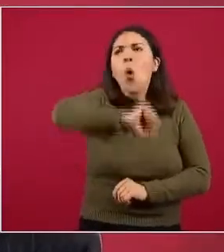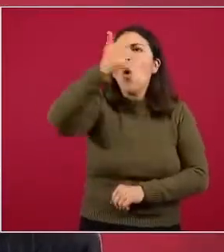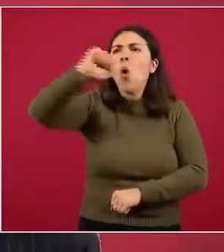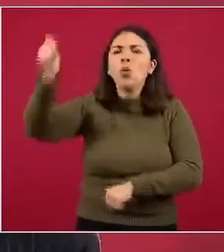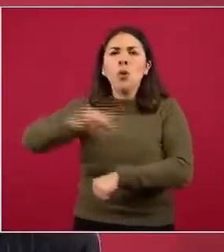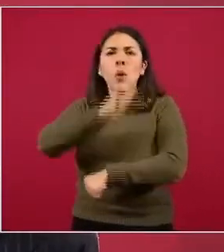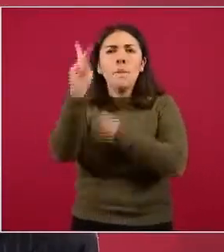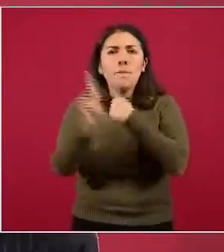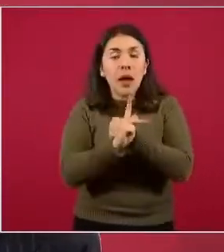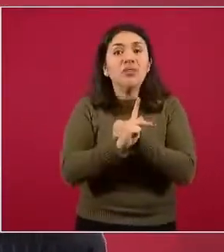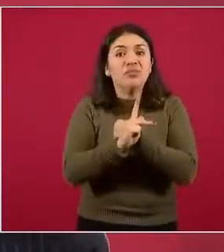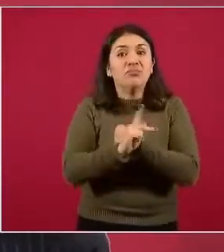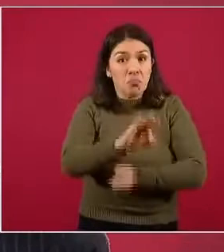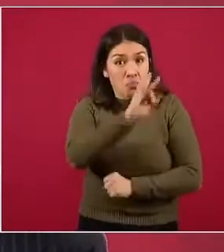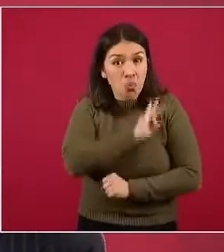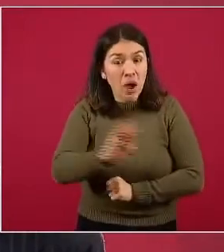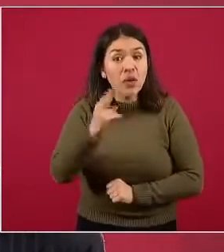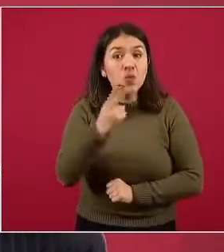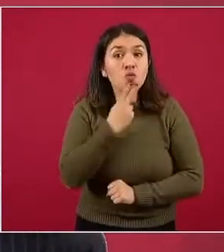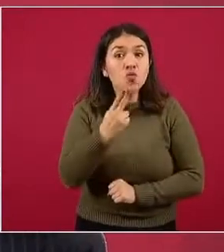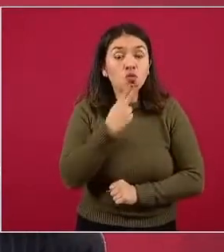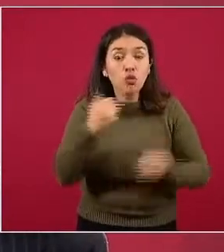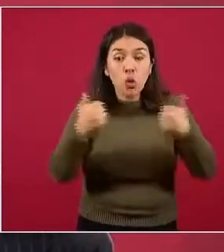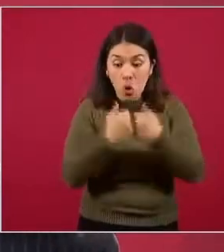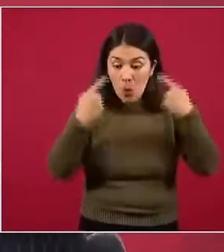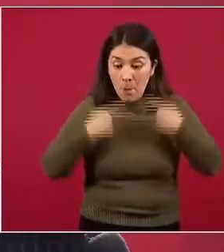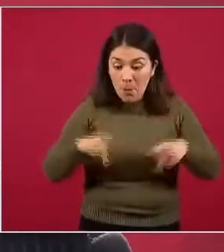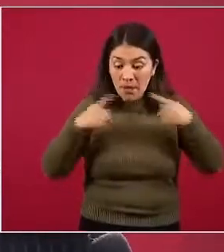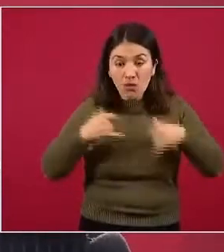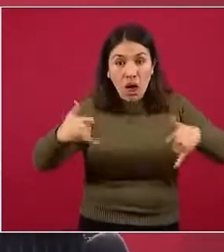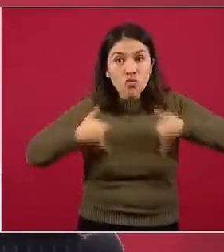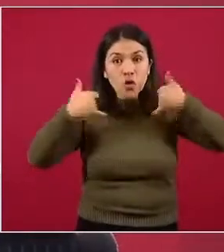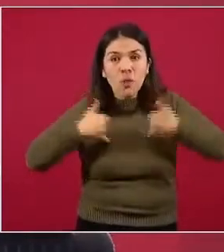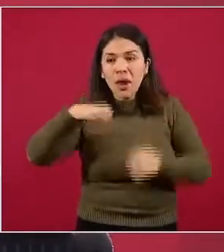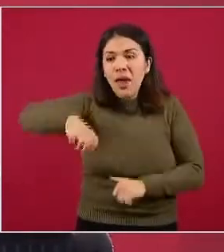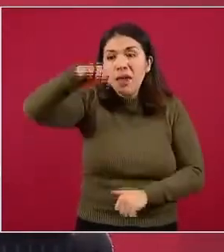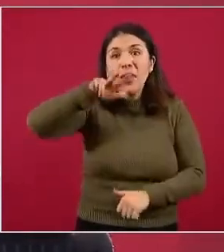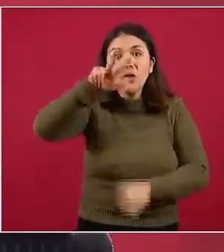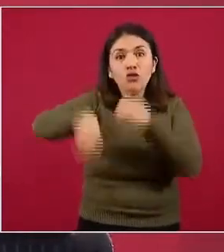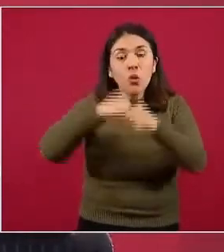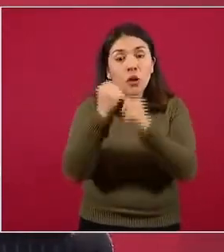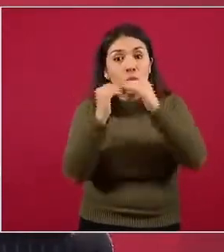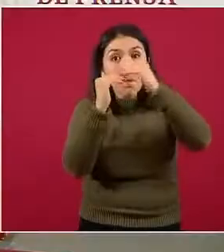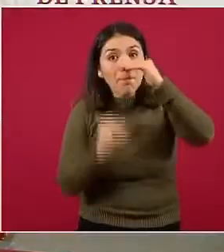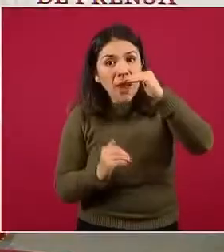mundo el uso en personas jóvenes menores de 18 años,